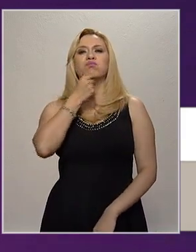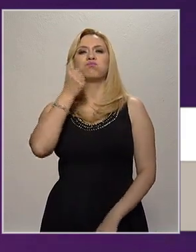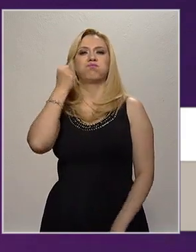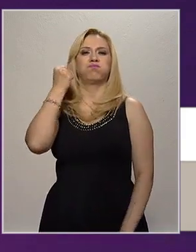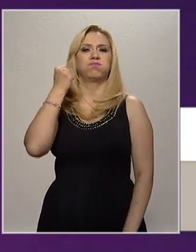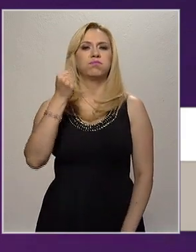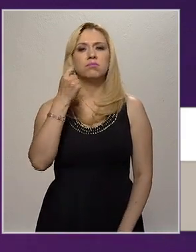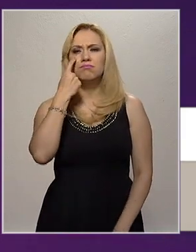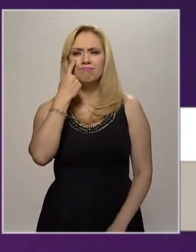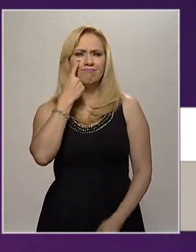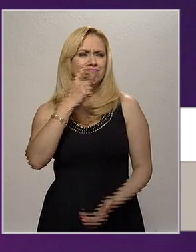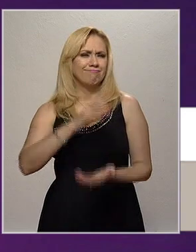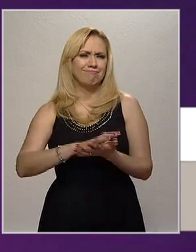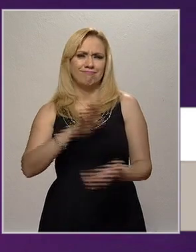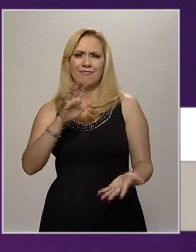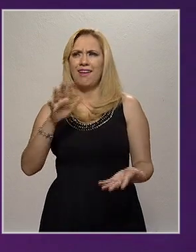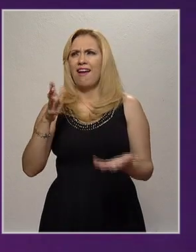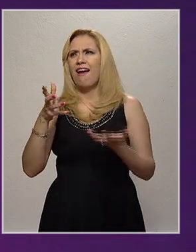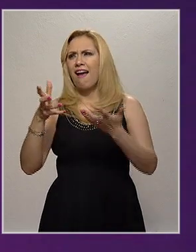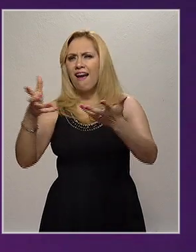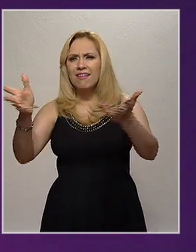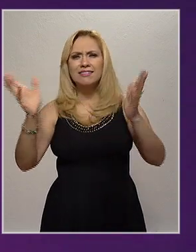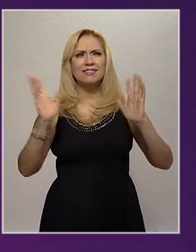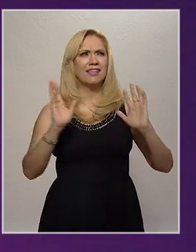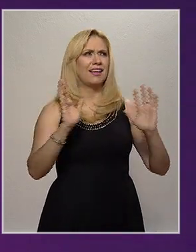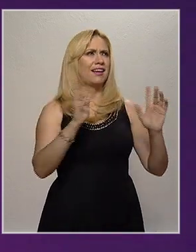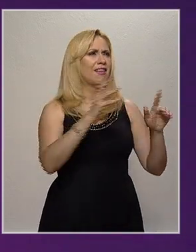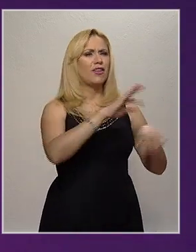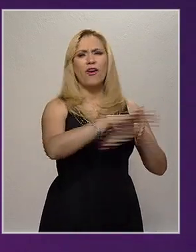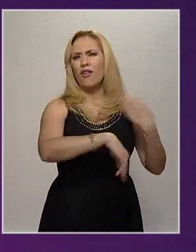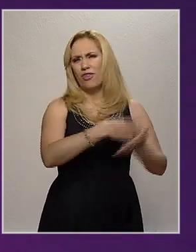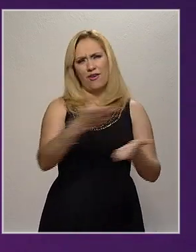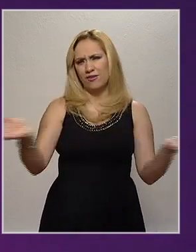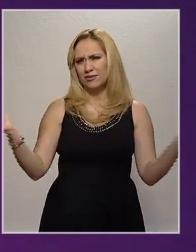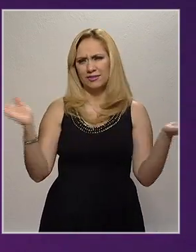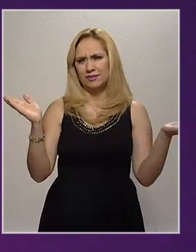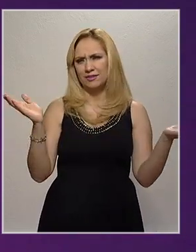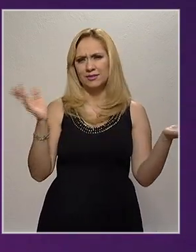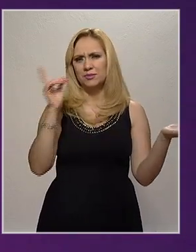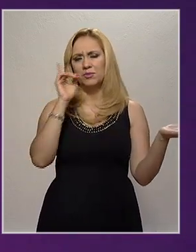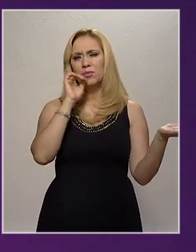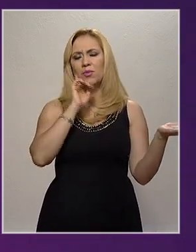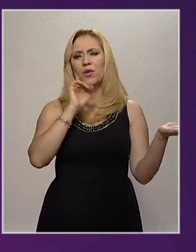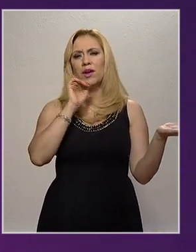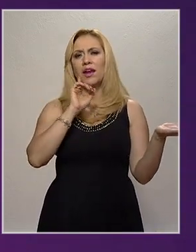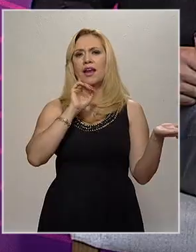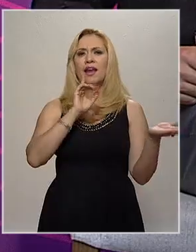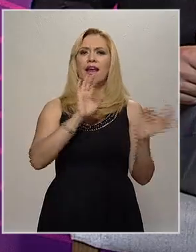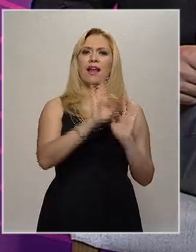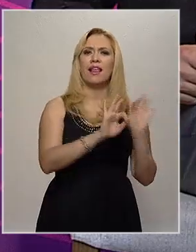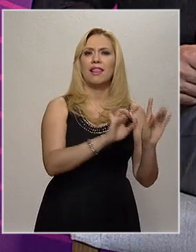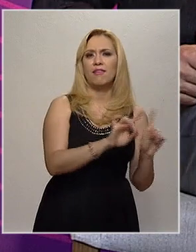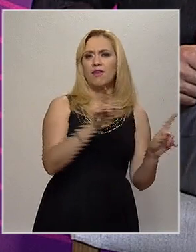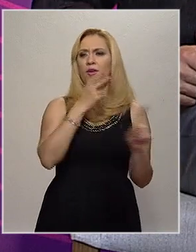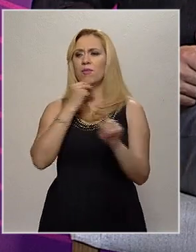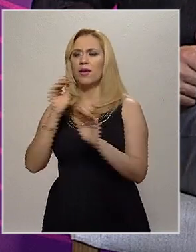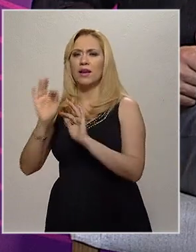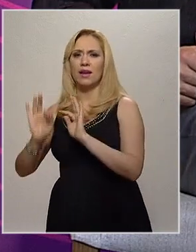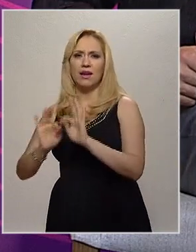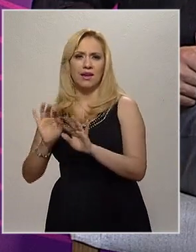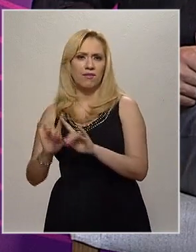en la calle, en todos lados, ¿no? Hay un trato diferencial. Y entonces en la práctica médica sucede lo mismo.